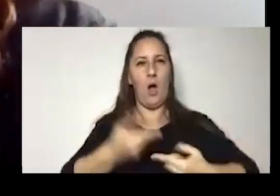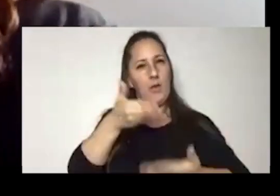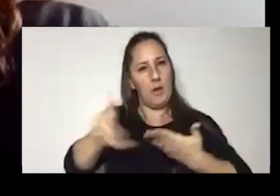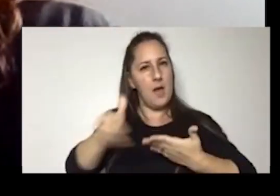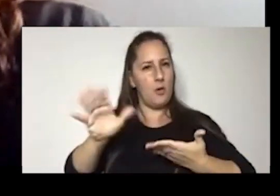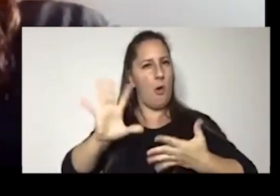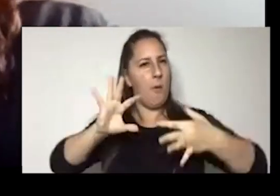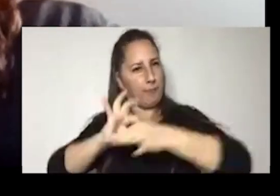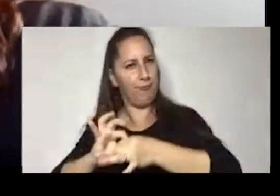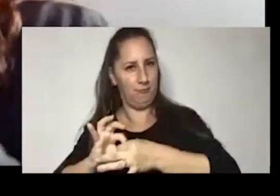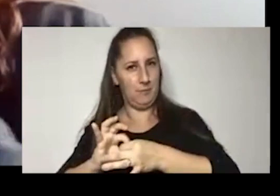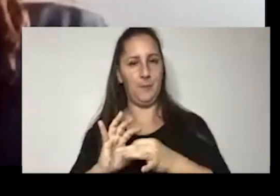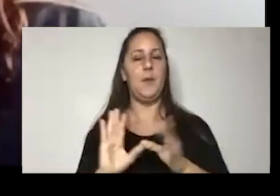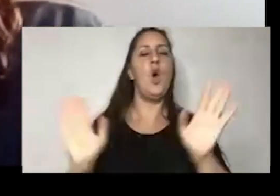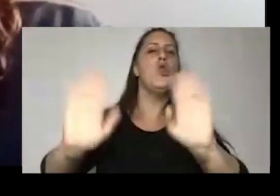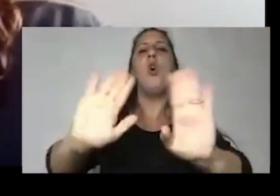yo me refería...